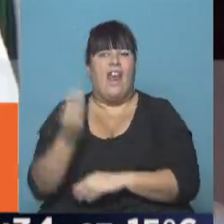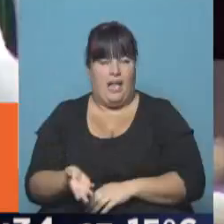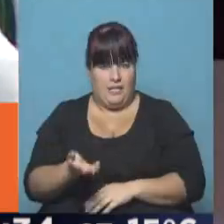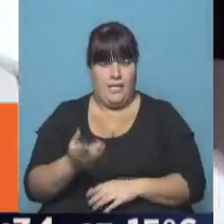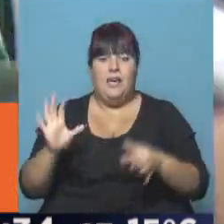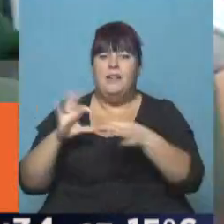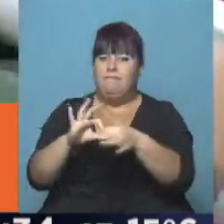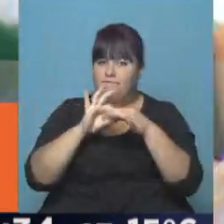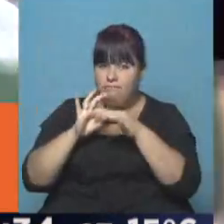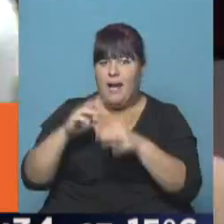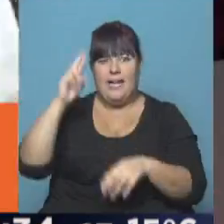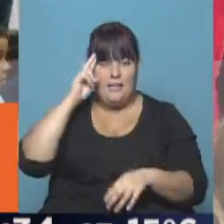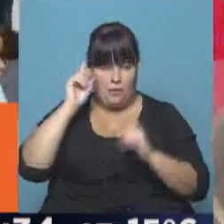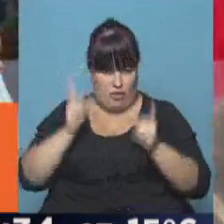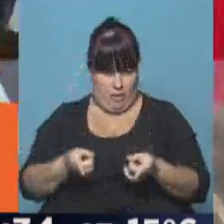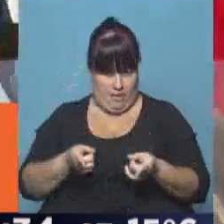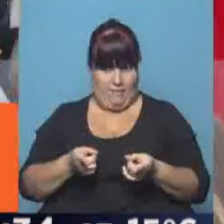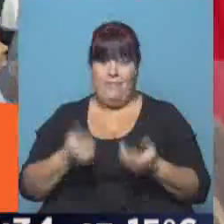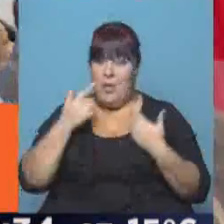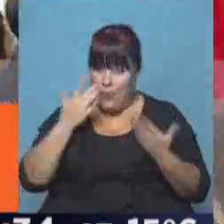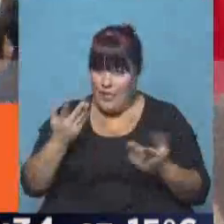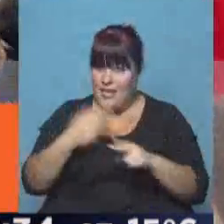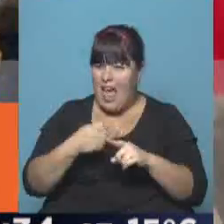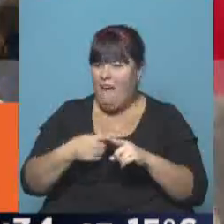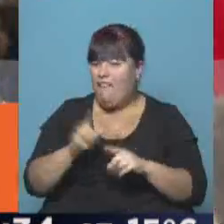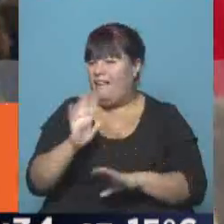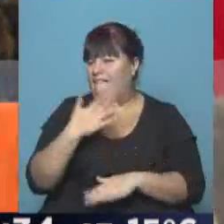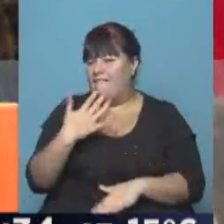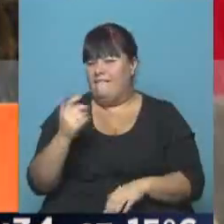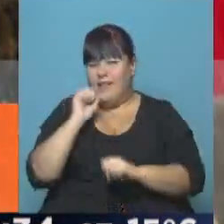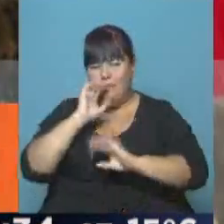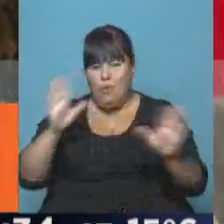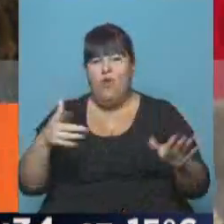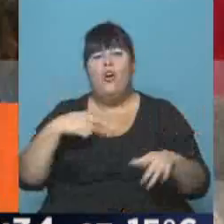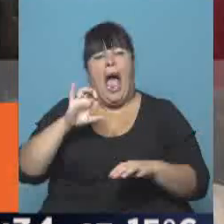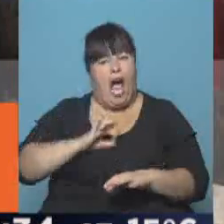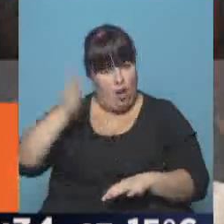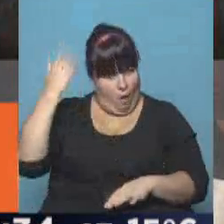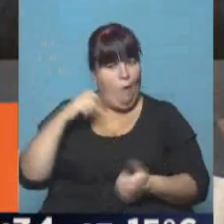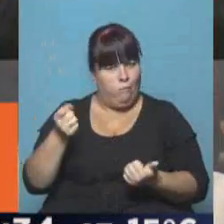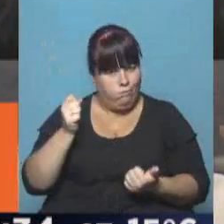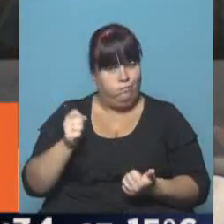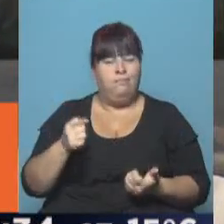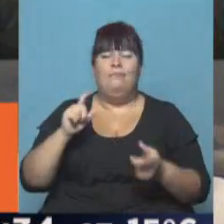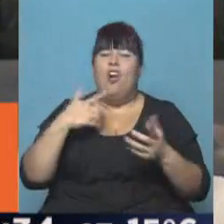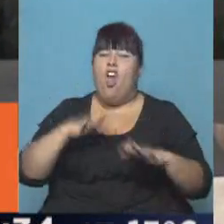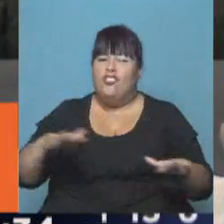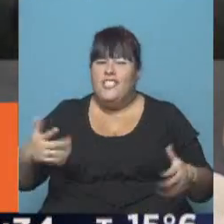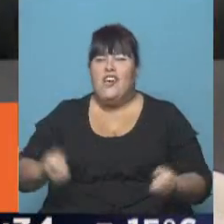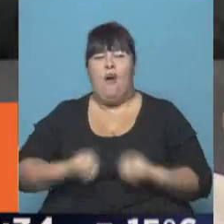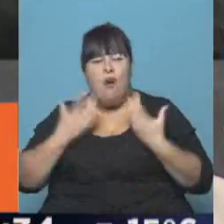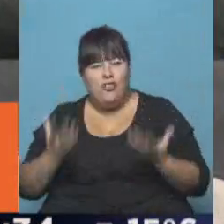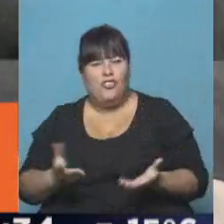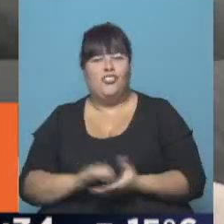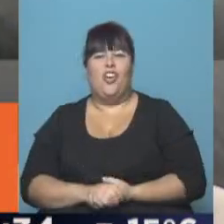la unidad y el respeto. ¿Viste lo que fue la fiesta? Qué increíble, ¿no? Ya el año pasado lo habíamos hecho. La onda de los chicos, la